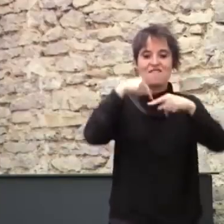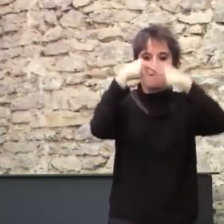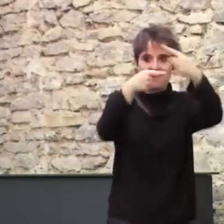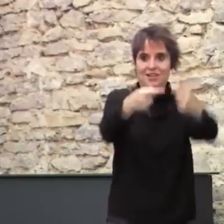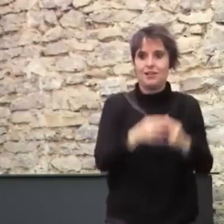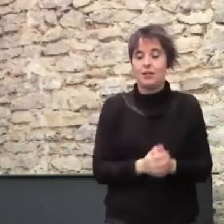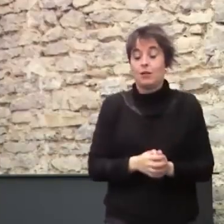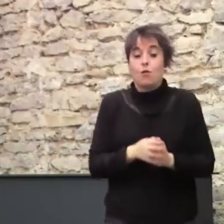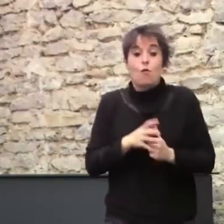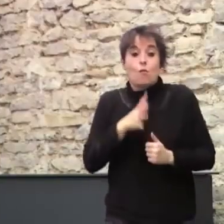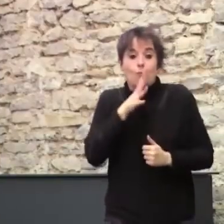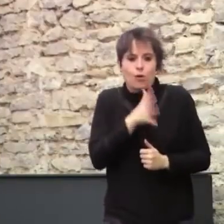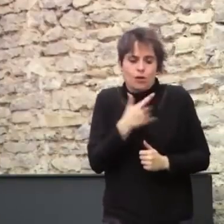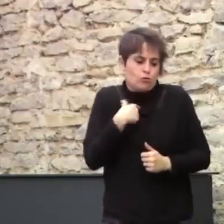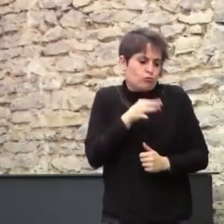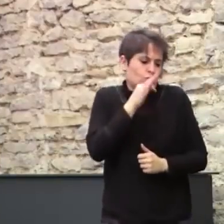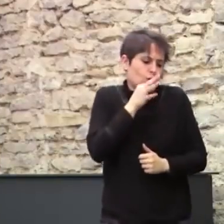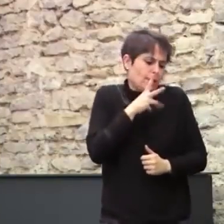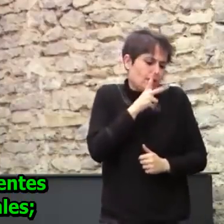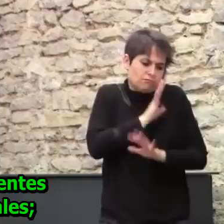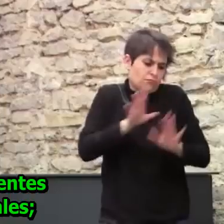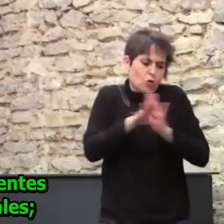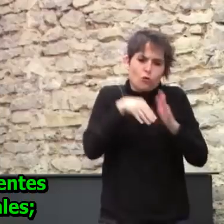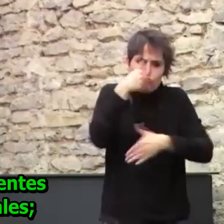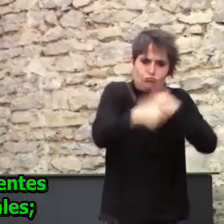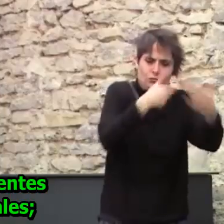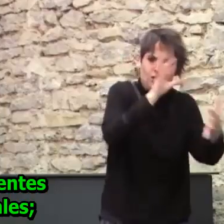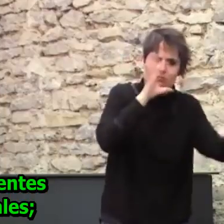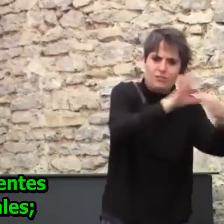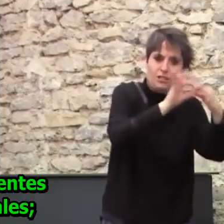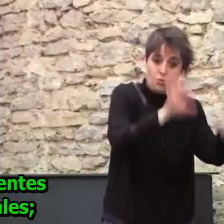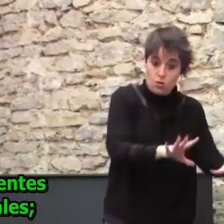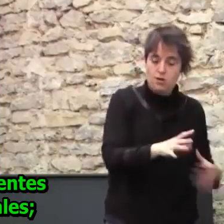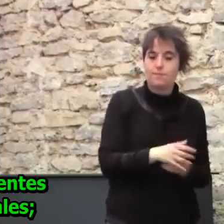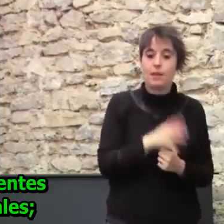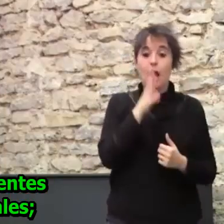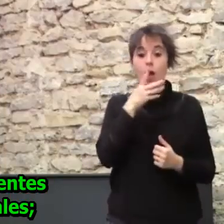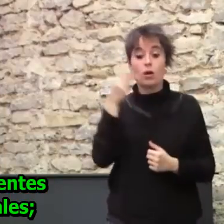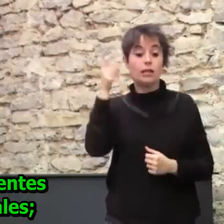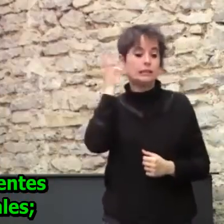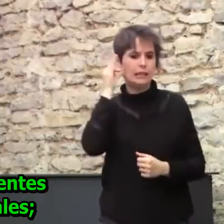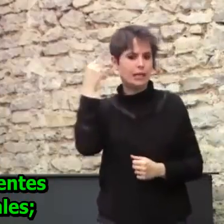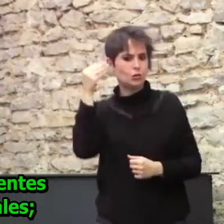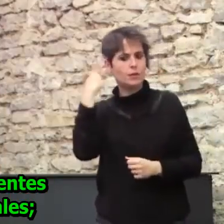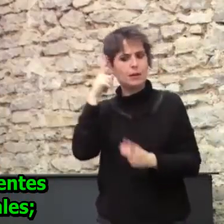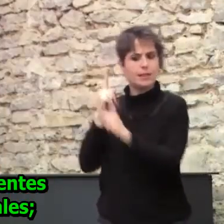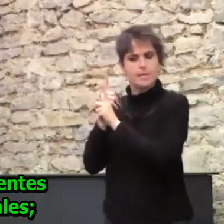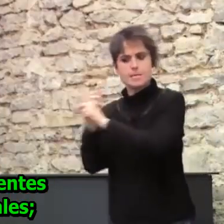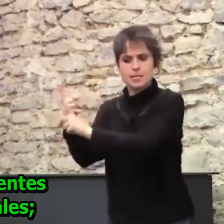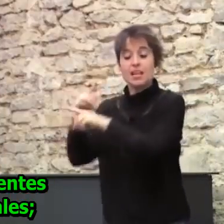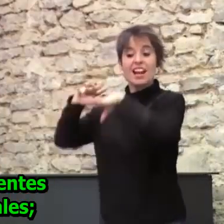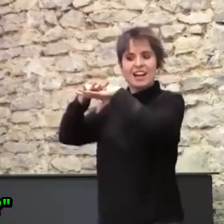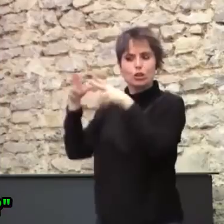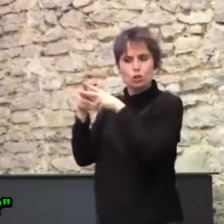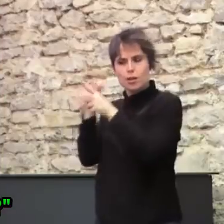parece muy terrible que sigamos en la misma onda, ¿no? Ahora, por ejemplo, las chicas adolescentes son las que vigilan a sus novios en las